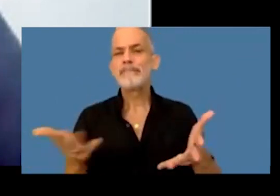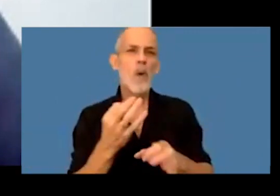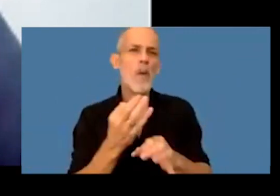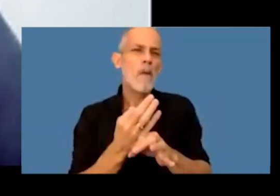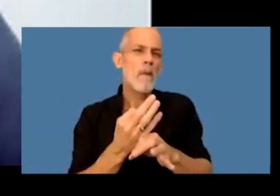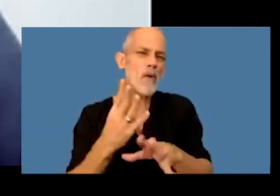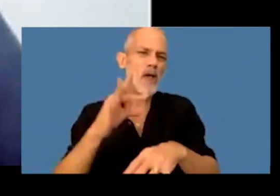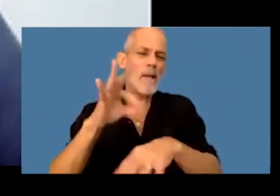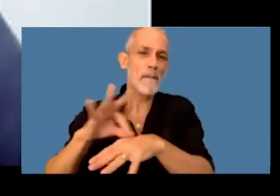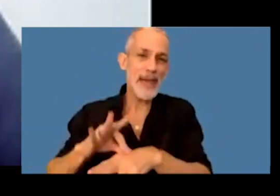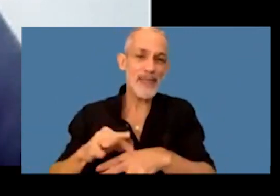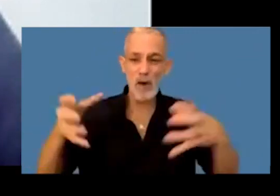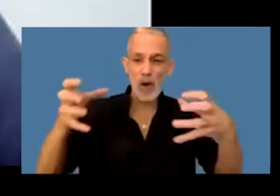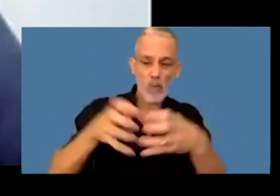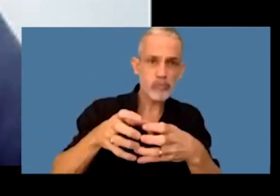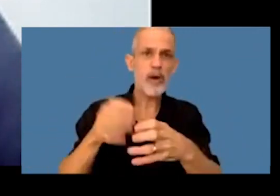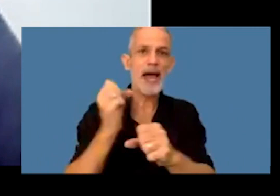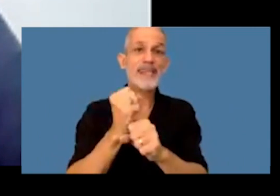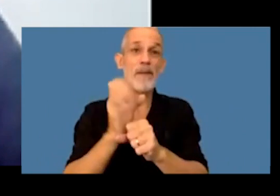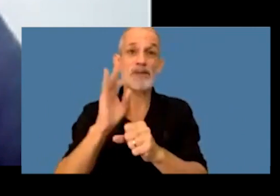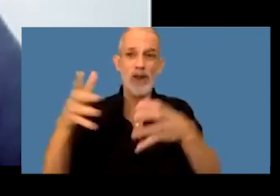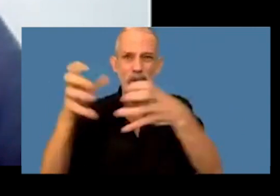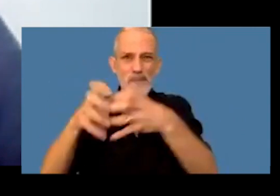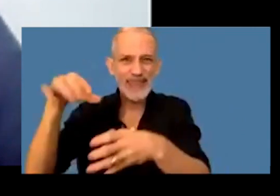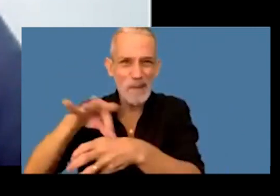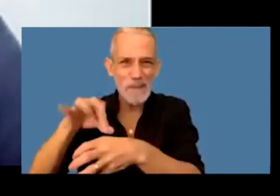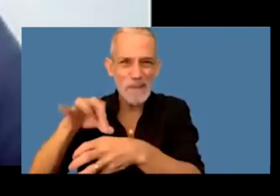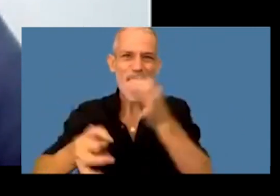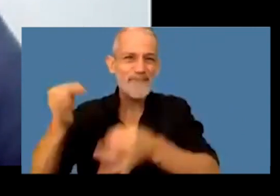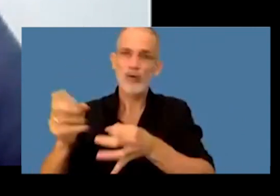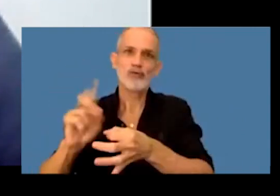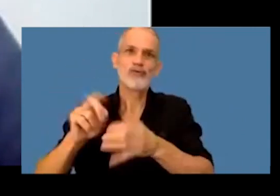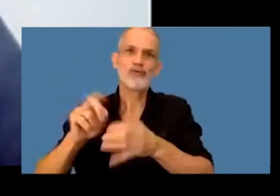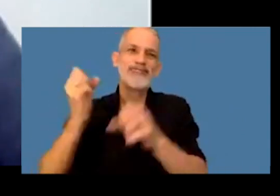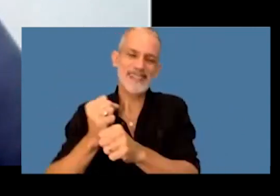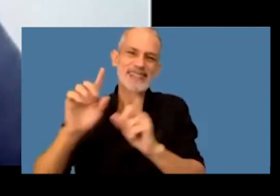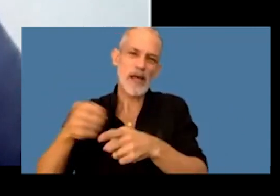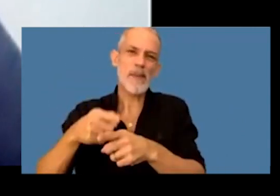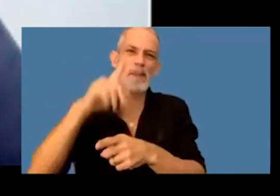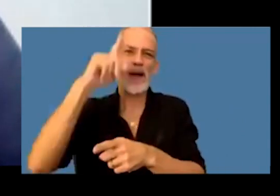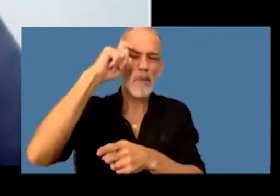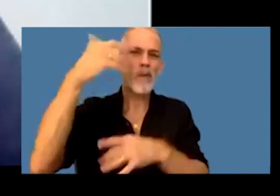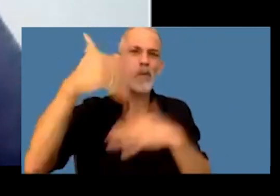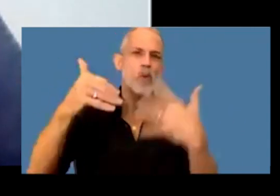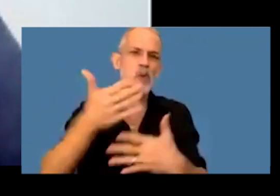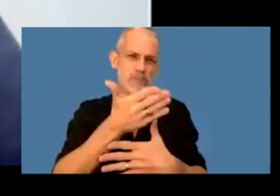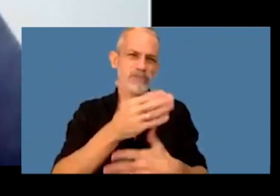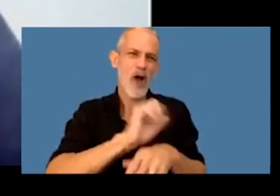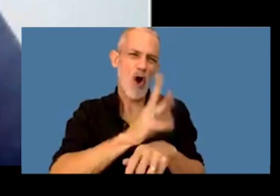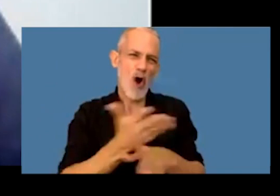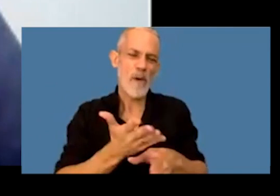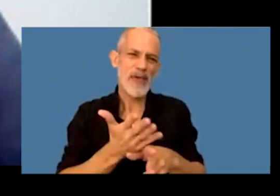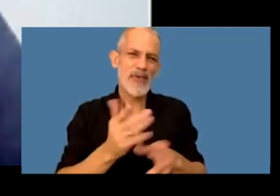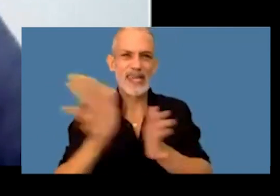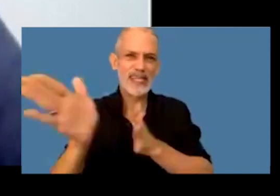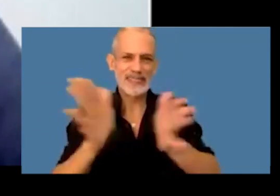Junta Evaluadora no solo trabajan en Junta Evaluadora, sino que también están abocados a la emergencia sanitaria. Nosotros, por ejemplo,